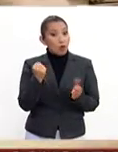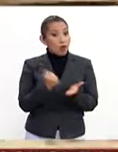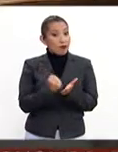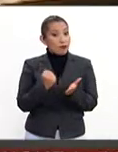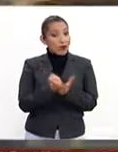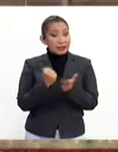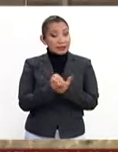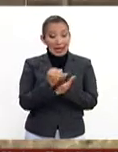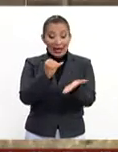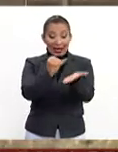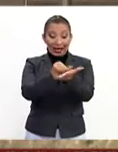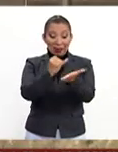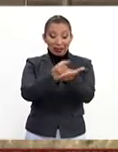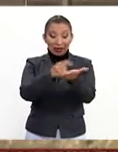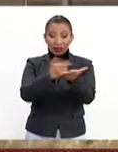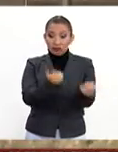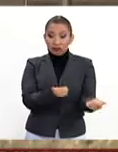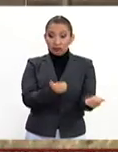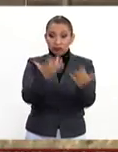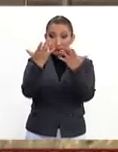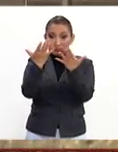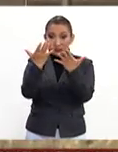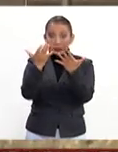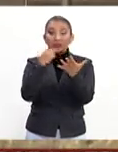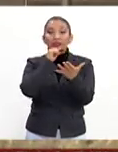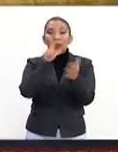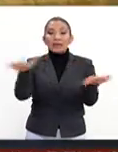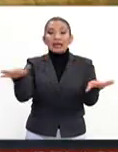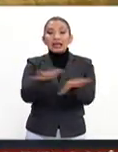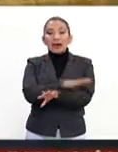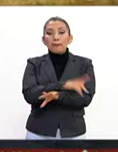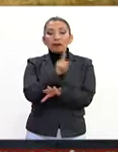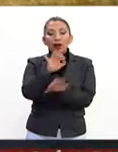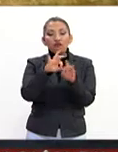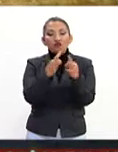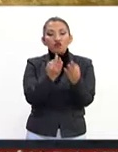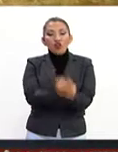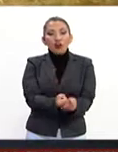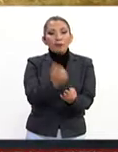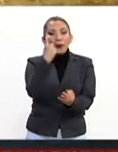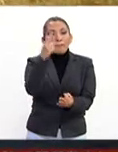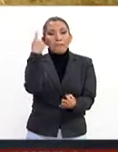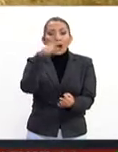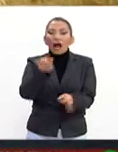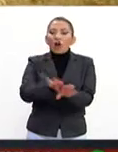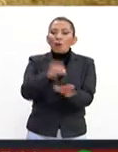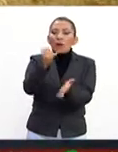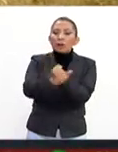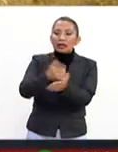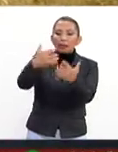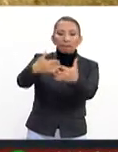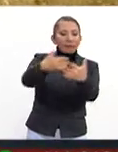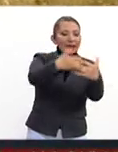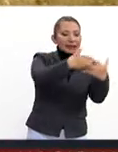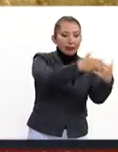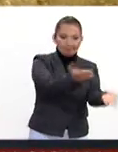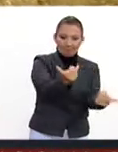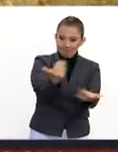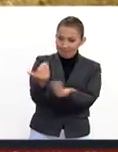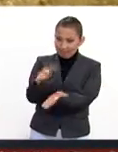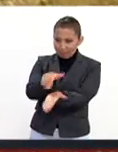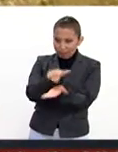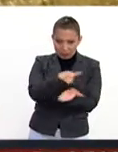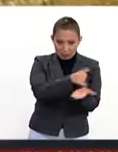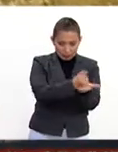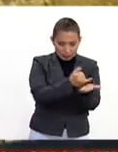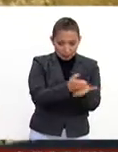necesariamente solo un impuesto a las importaciones, sino en esencia un cambio en el modelo en el que se van a cobrar impuestos a las compañías. Como se